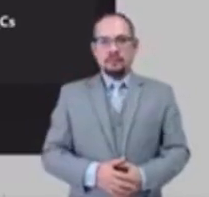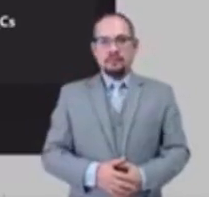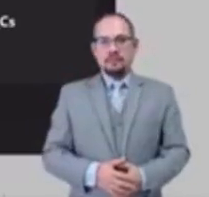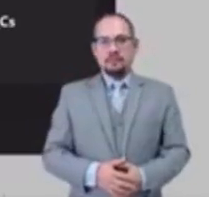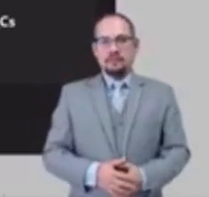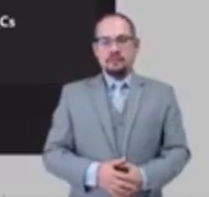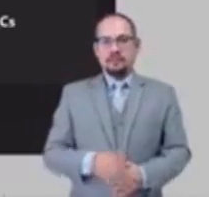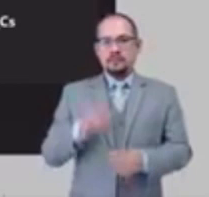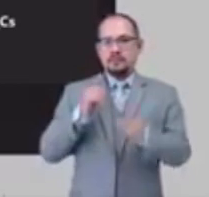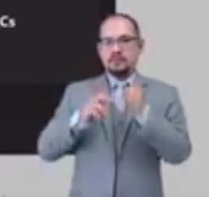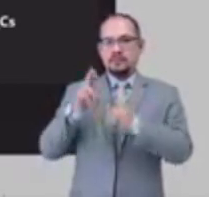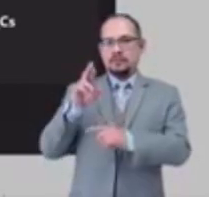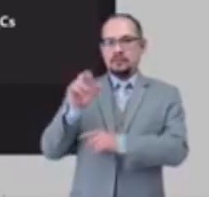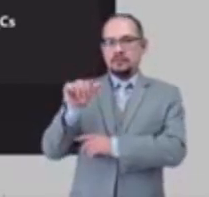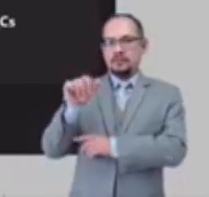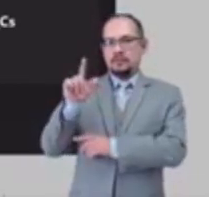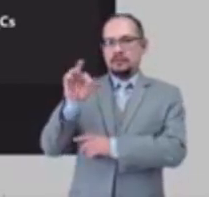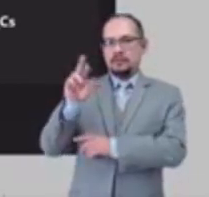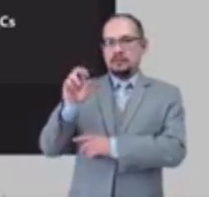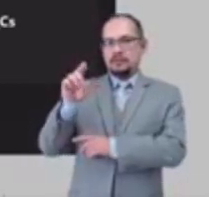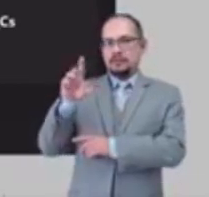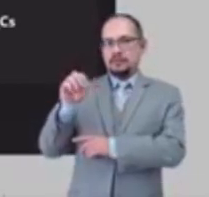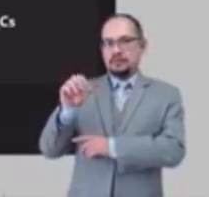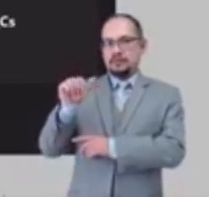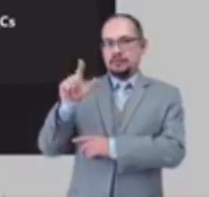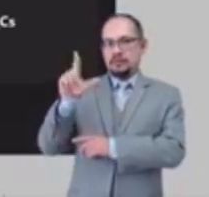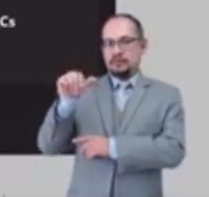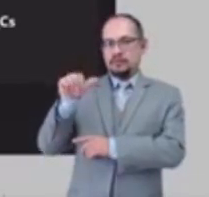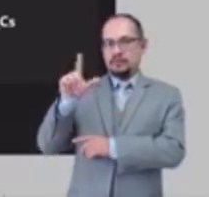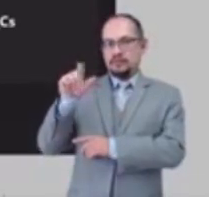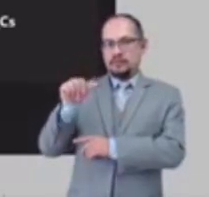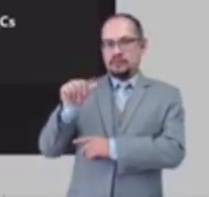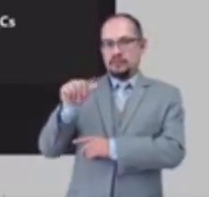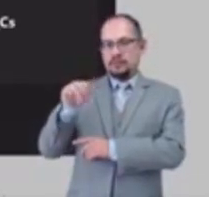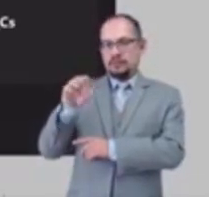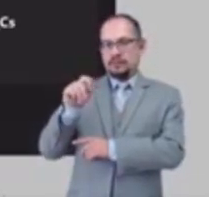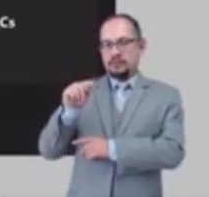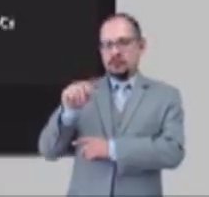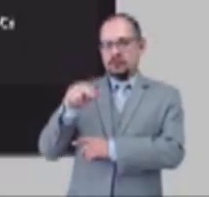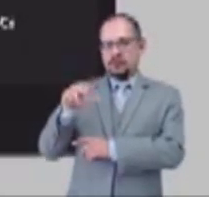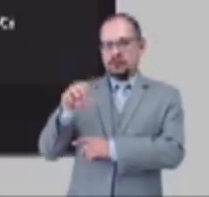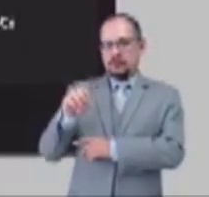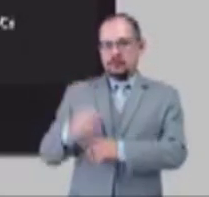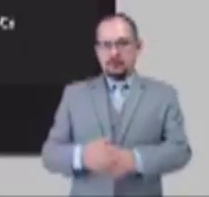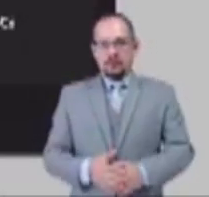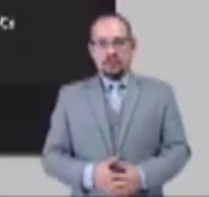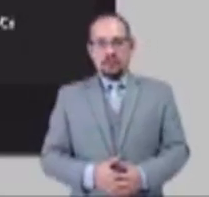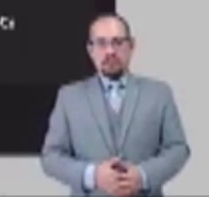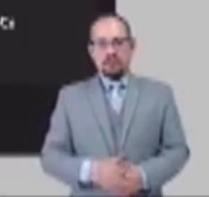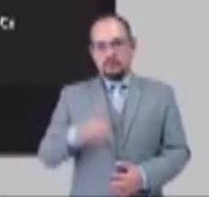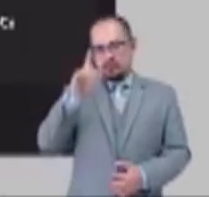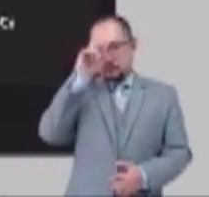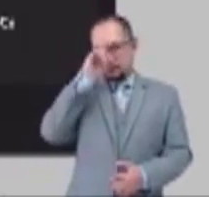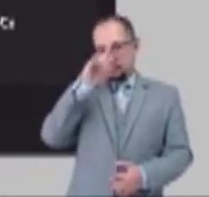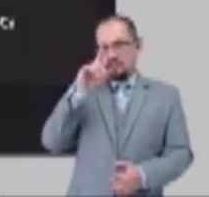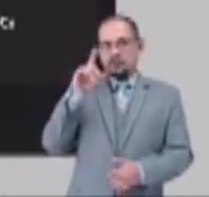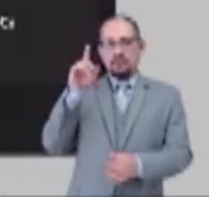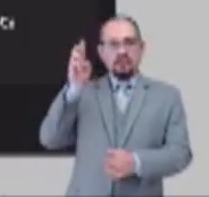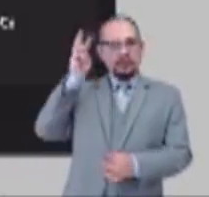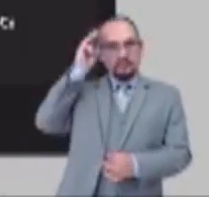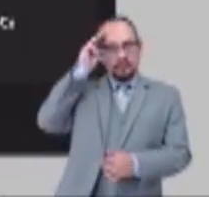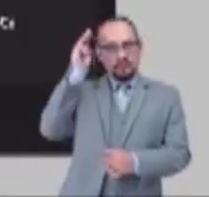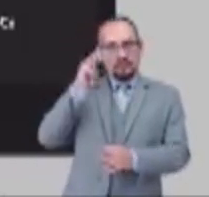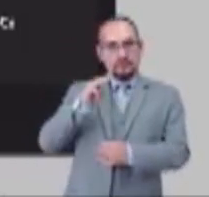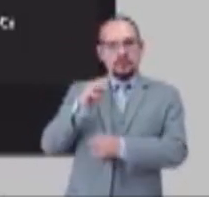nuevamente la casa encuestadora massive caler realizó la notificación correspondiente a cerca de una tercera encuesta de